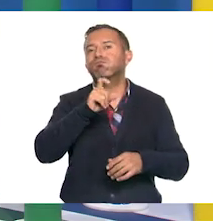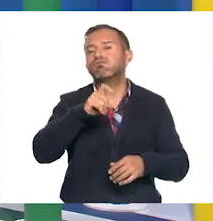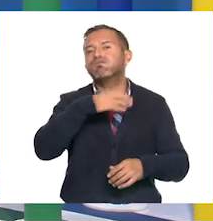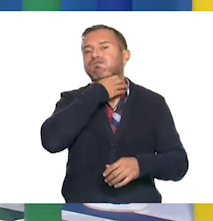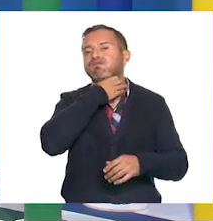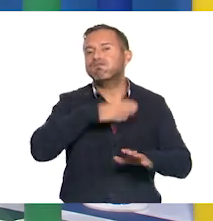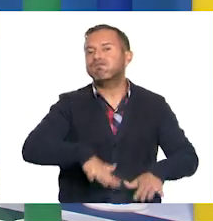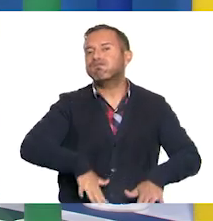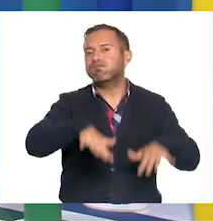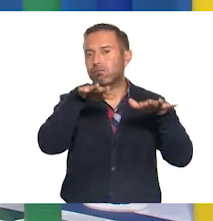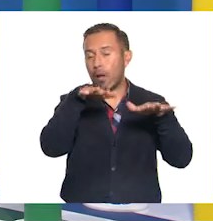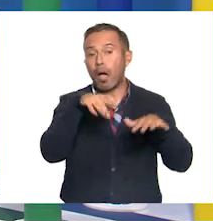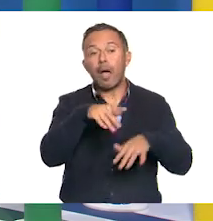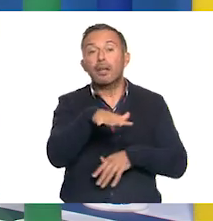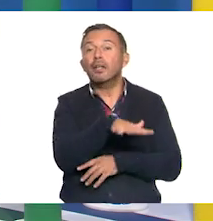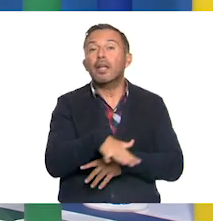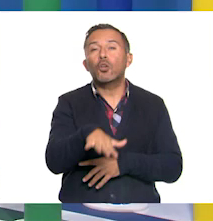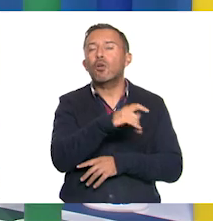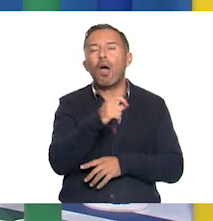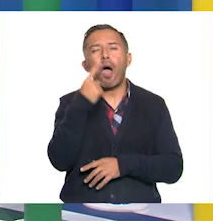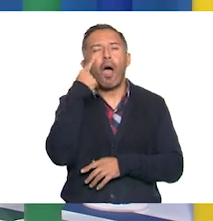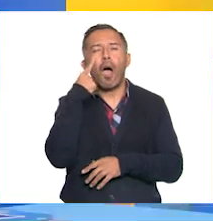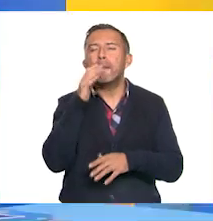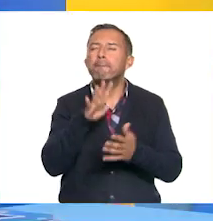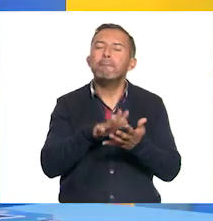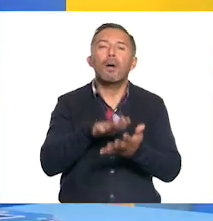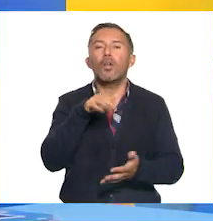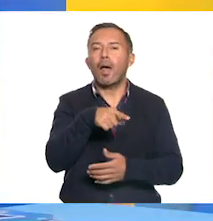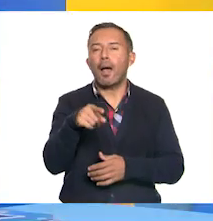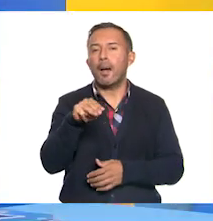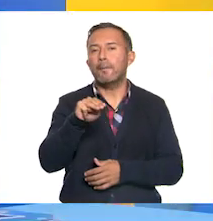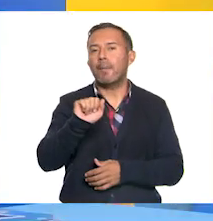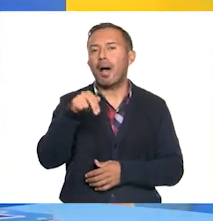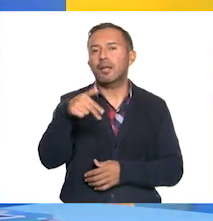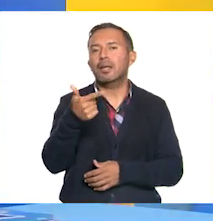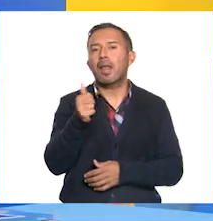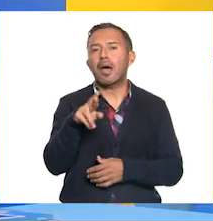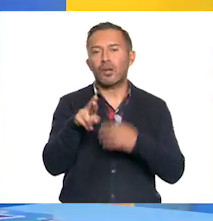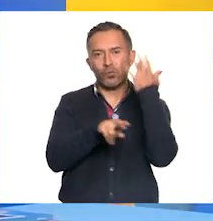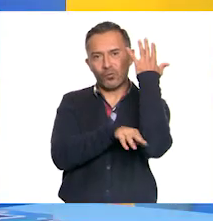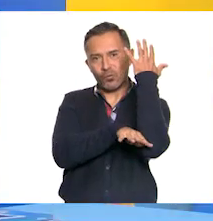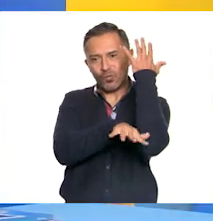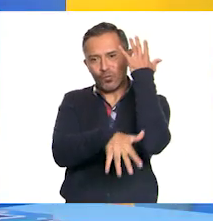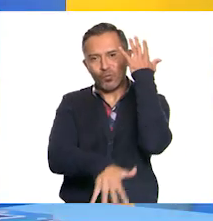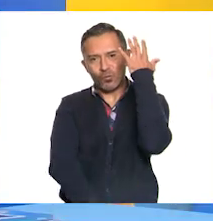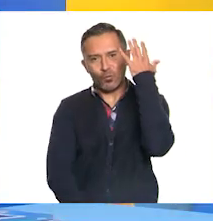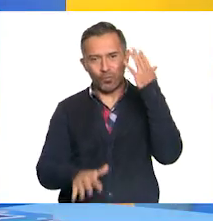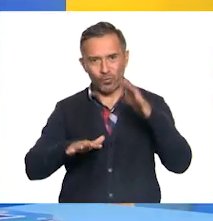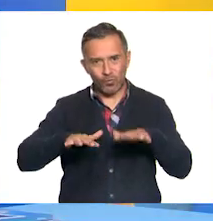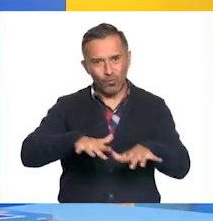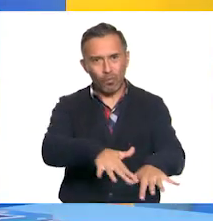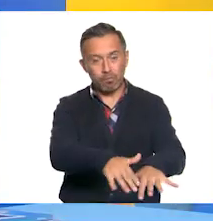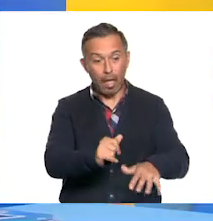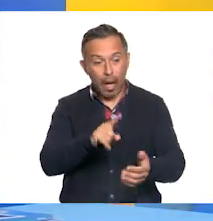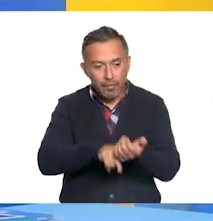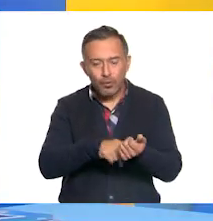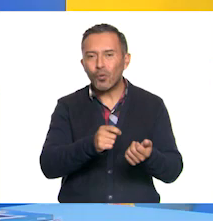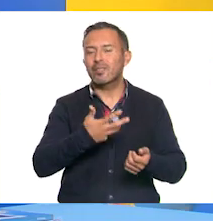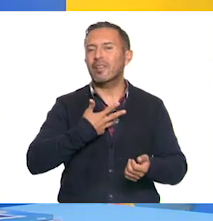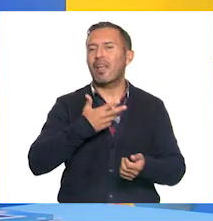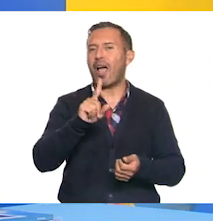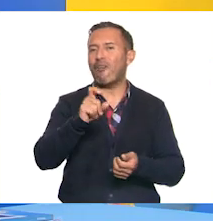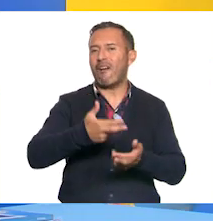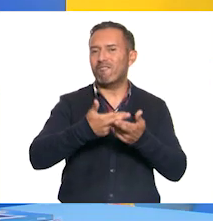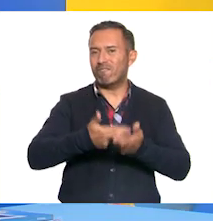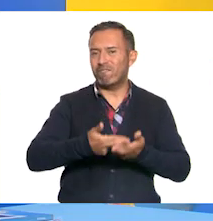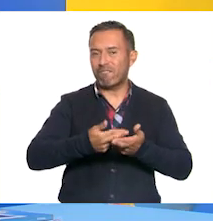región, la que más abunda es el manglar. Eso nos muestra la cantidad de agua disponible en esta región. Y voy a completar